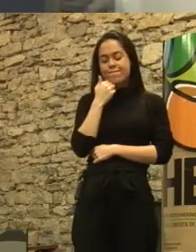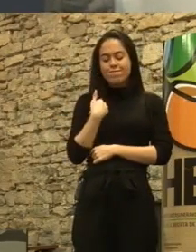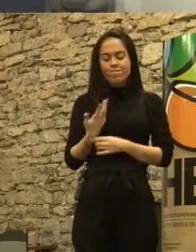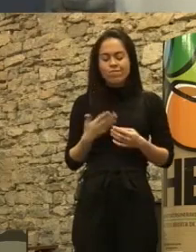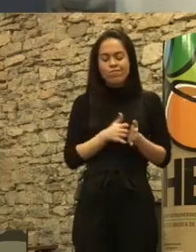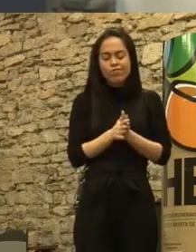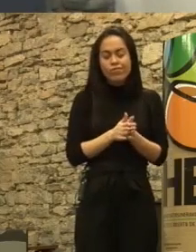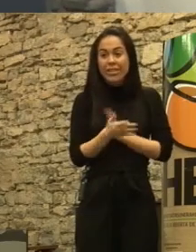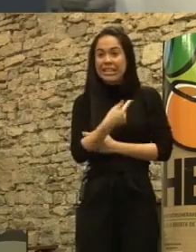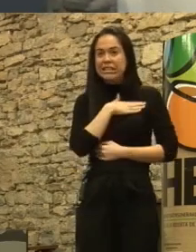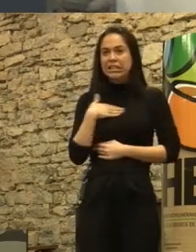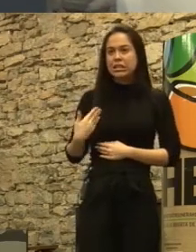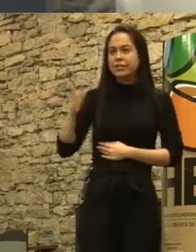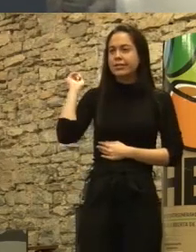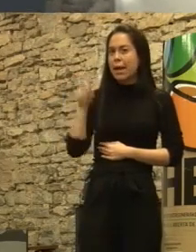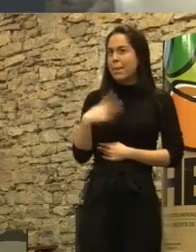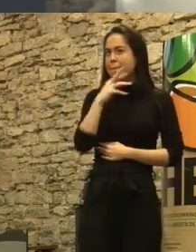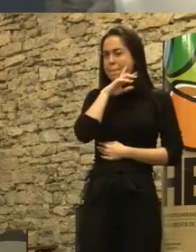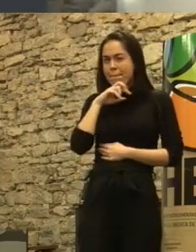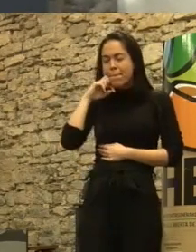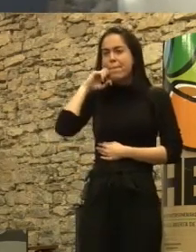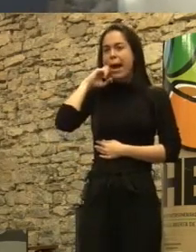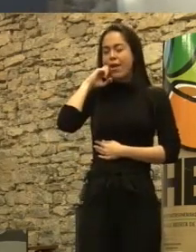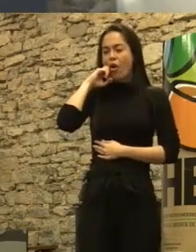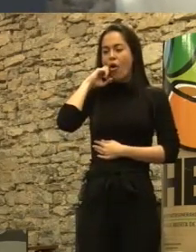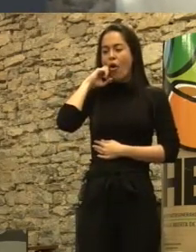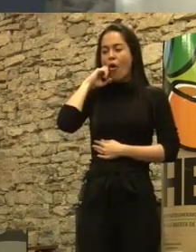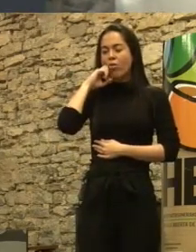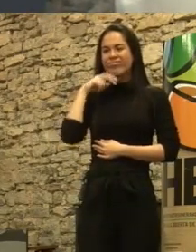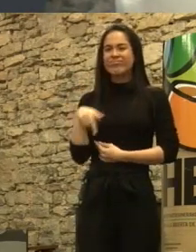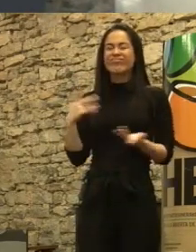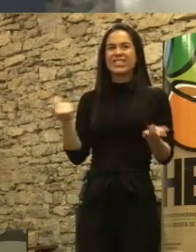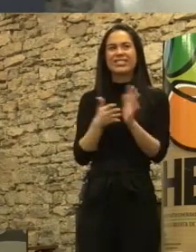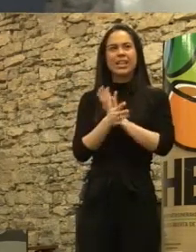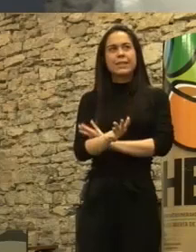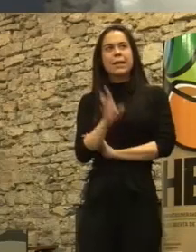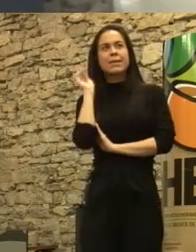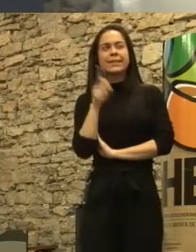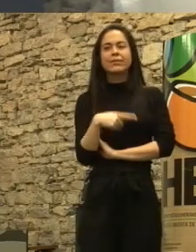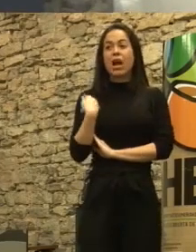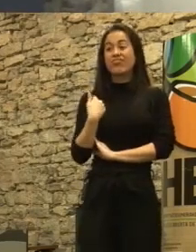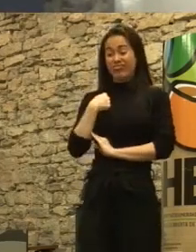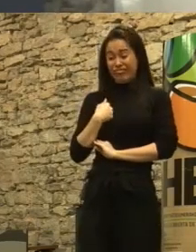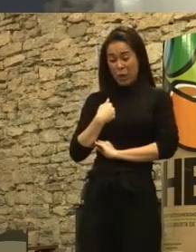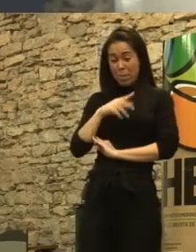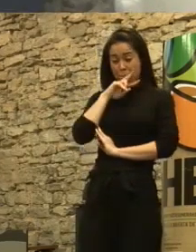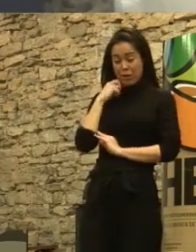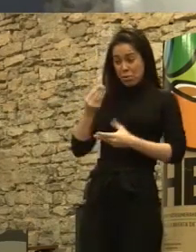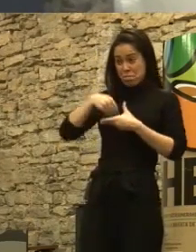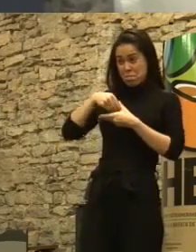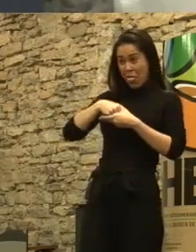un valor y una resistencia que no prende el no, que no toma el no por respuesta y que a pesar de las dificultades